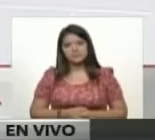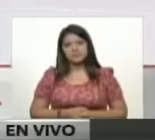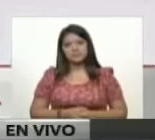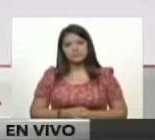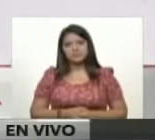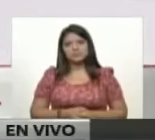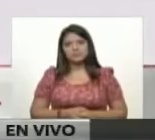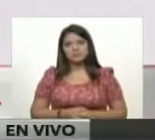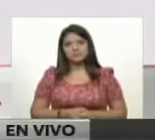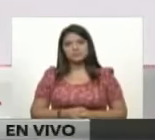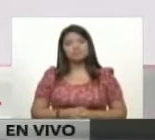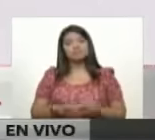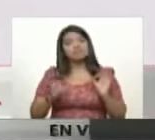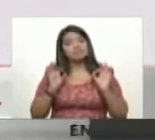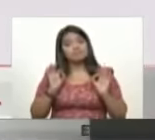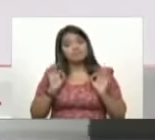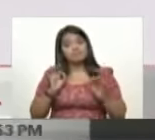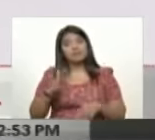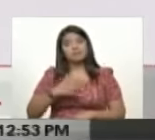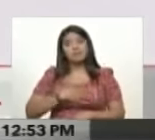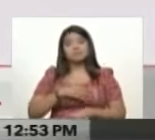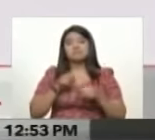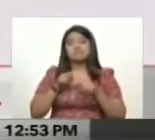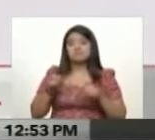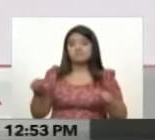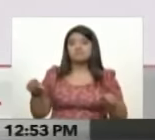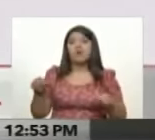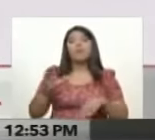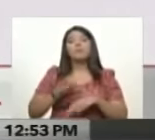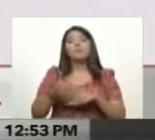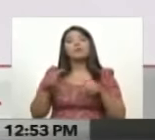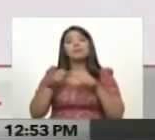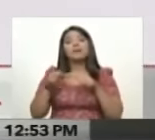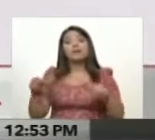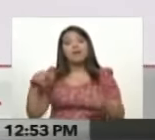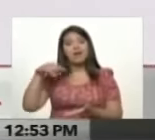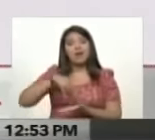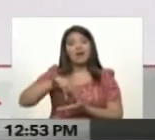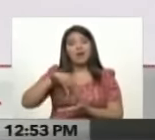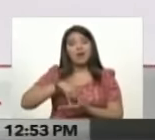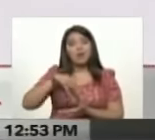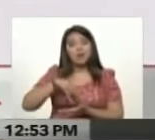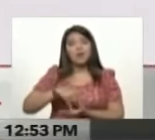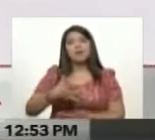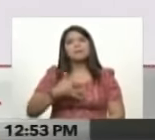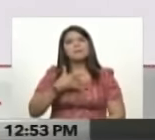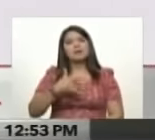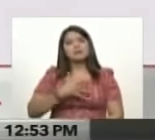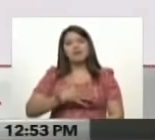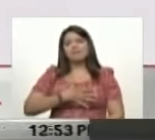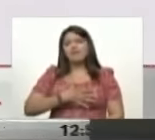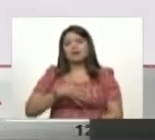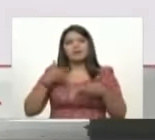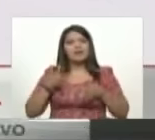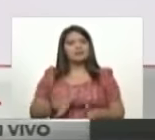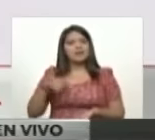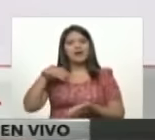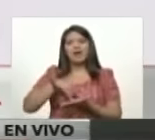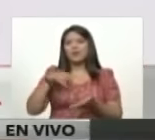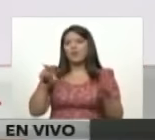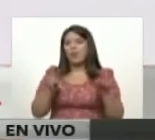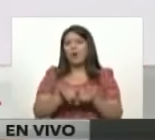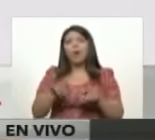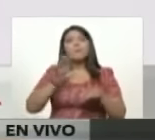Y eso precisamente es mi estadía de haberme quedado en Carabobo y que me siento carabobeño porque